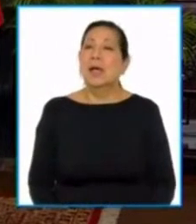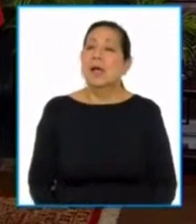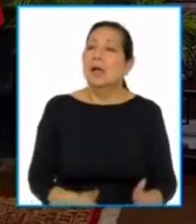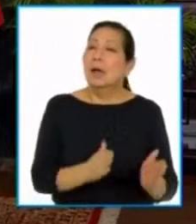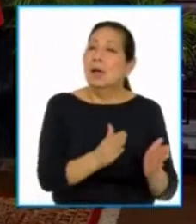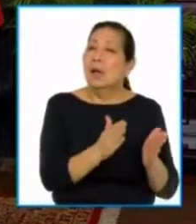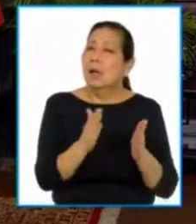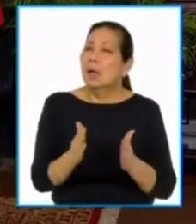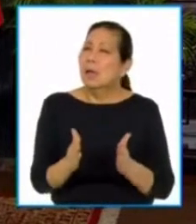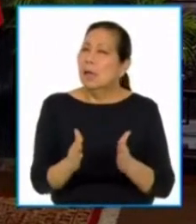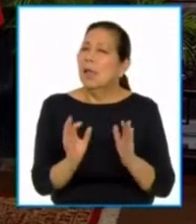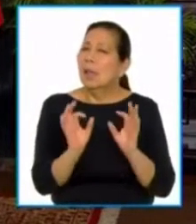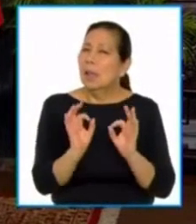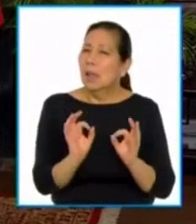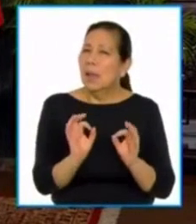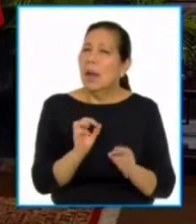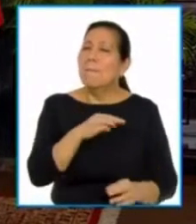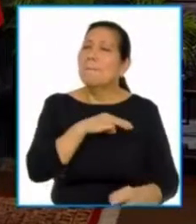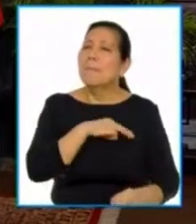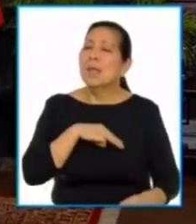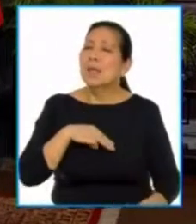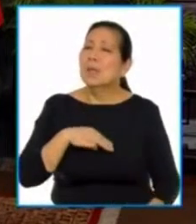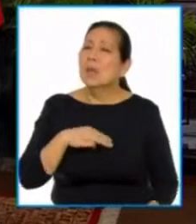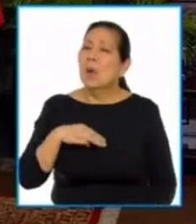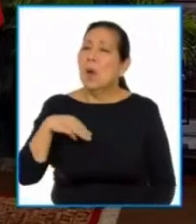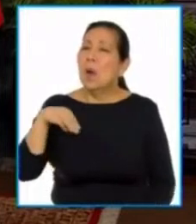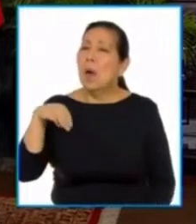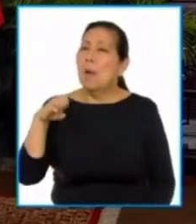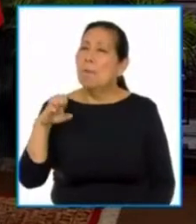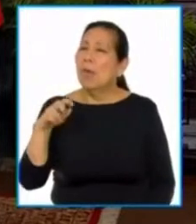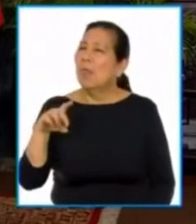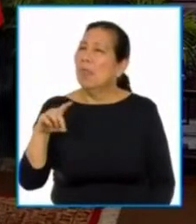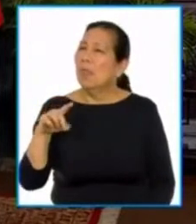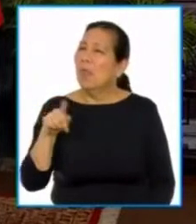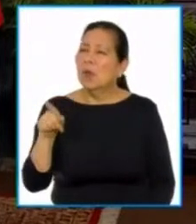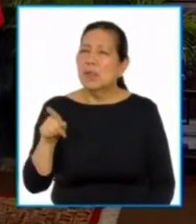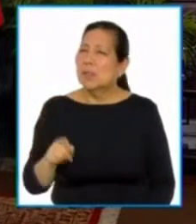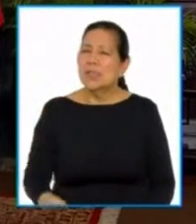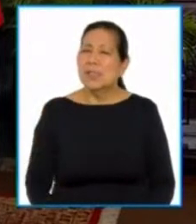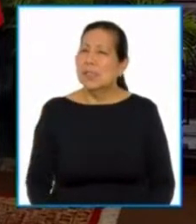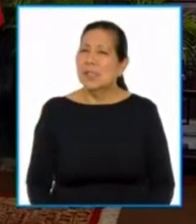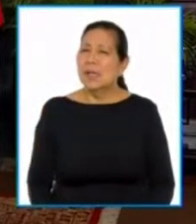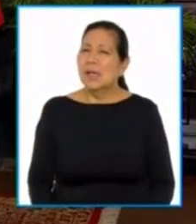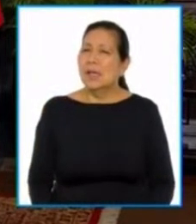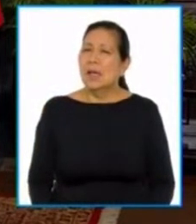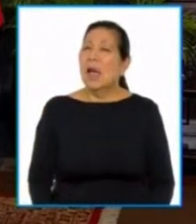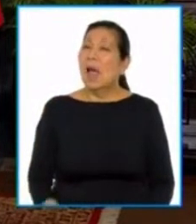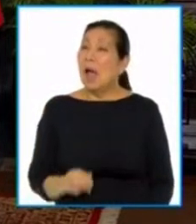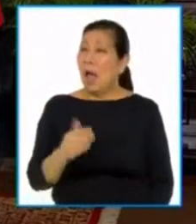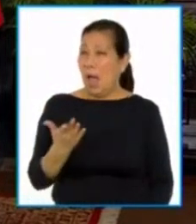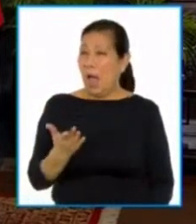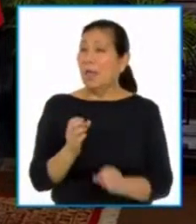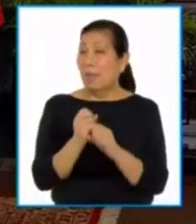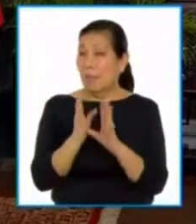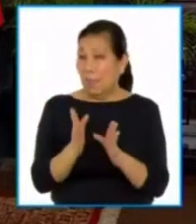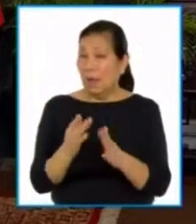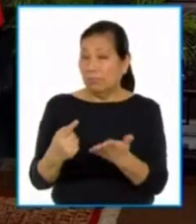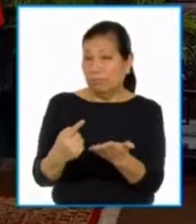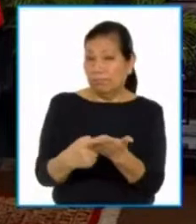Ahora, solamente una precisión al ministro Mendoza, porque no me quedó clara la respuesta a mi colega de la República. ¿Hay fecha